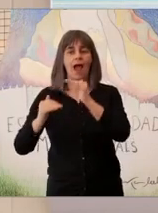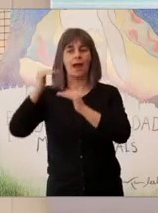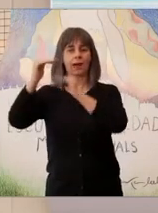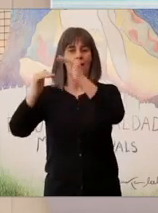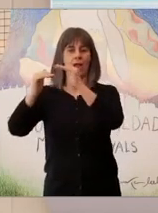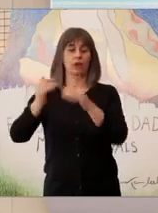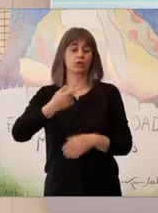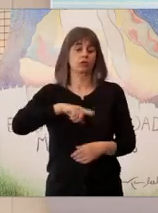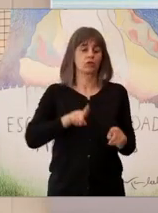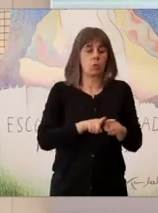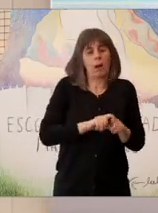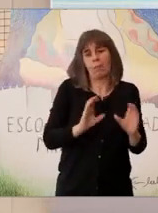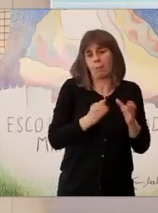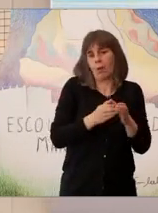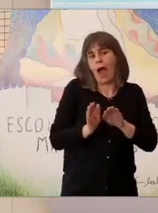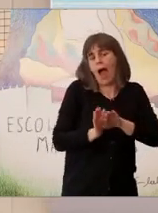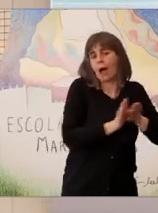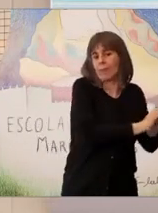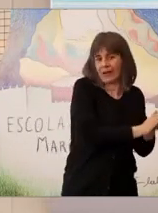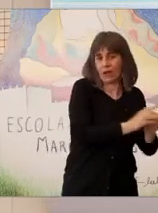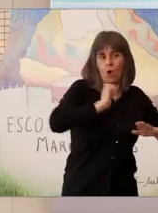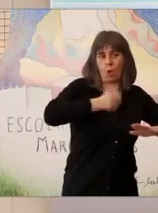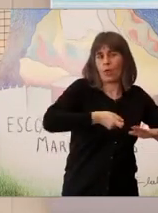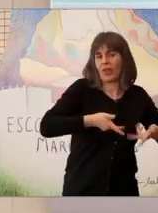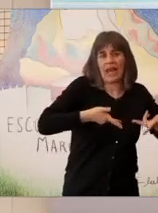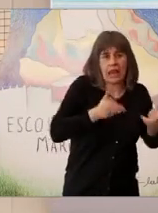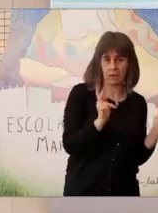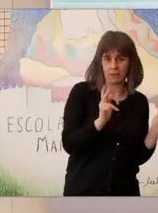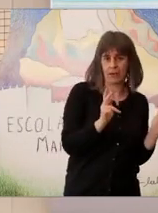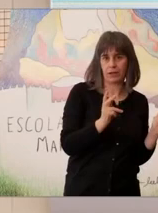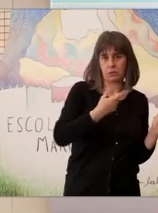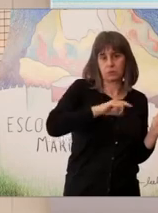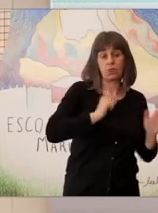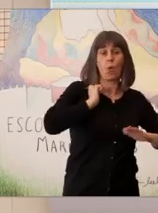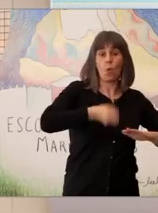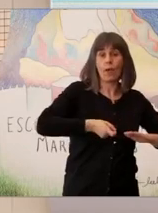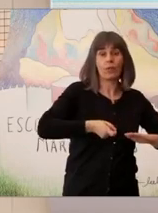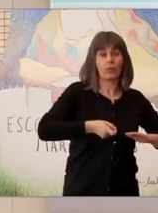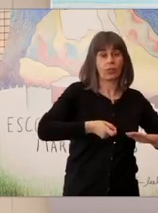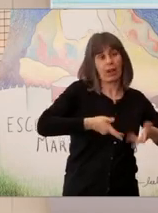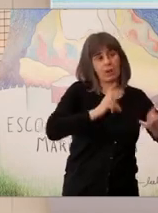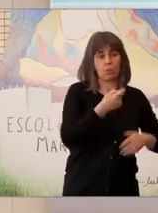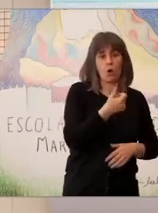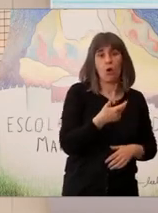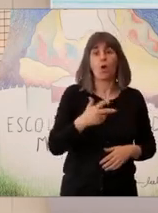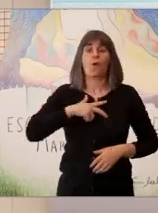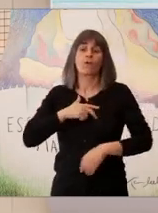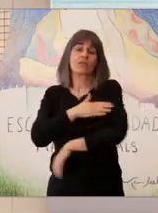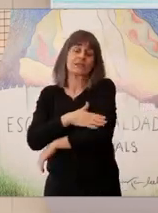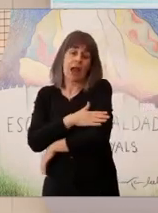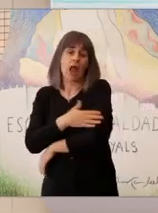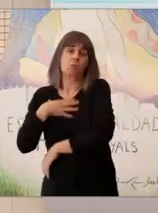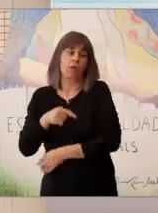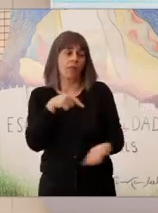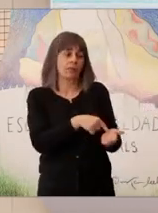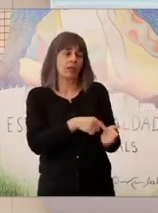dijéramos pequeños reinos de tal. O sea, los jueces y la jueza van por libre. Nosotros vamos por libres entre comillas. Tenemos el fiscal que nos recurre. Pero bueno, nosotros no estamos